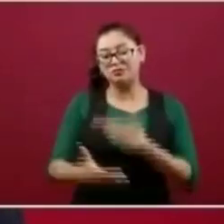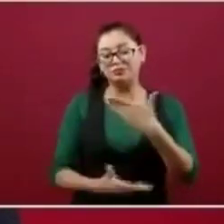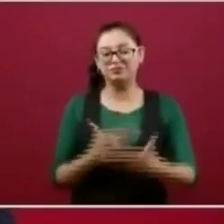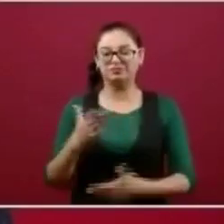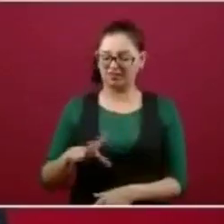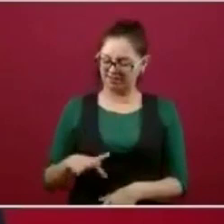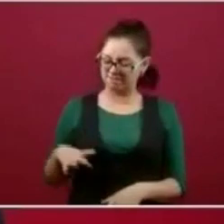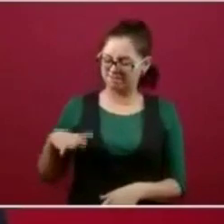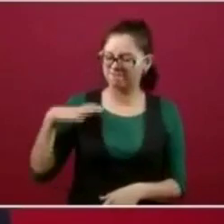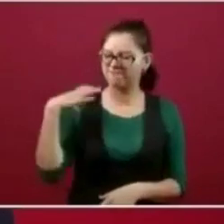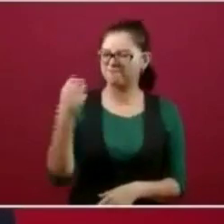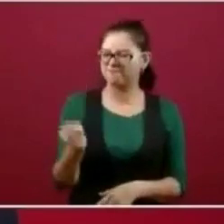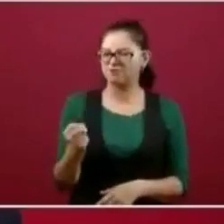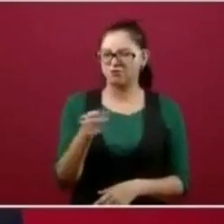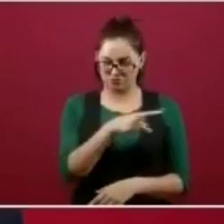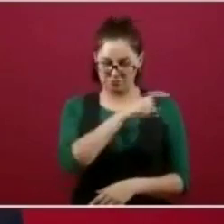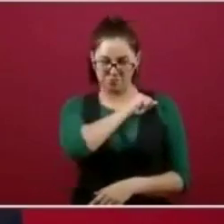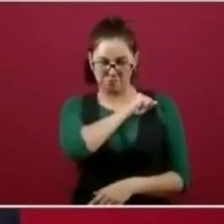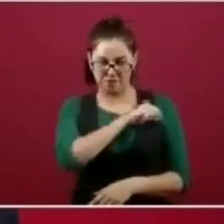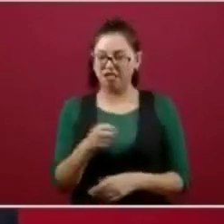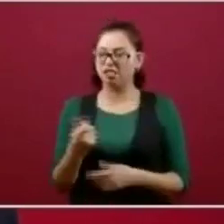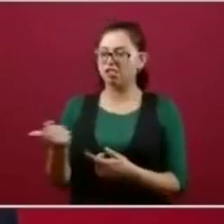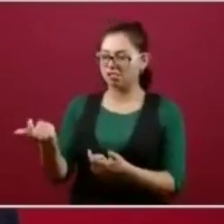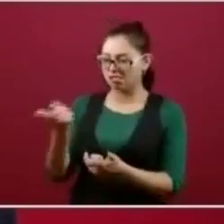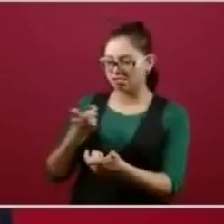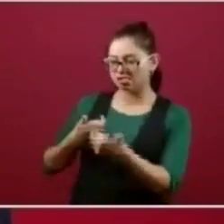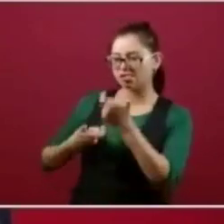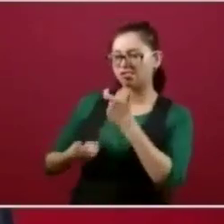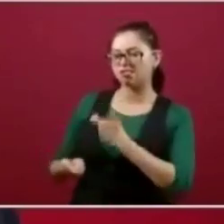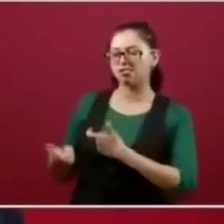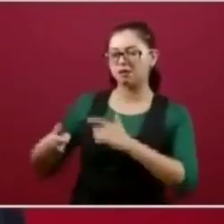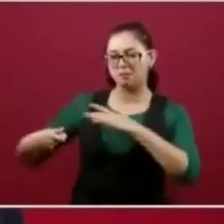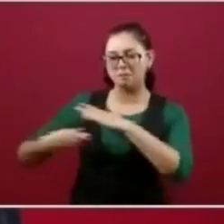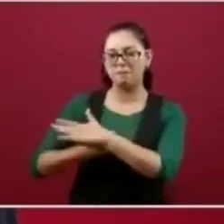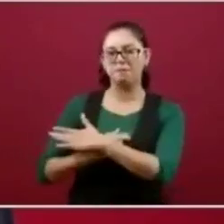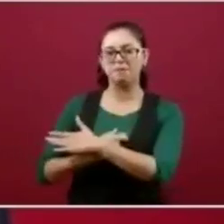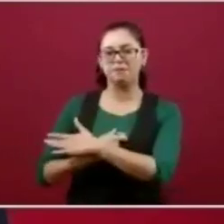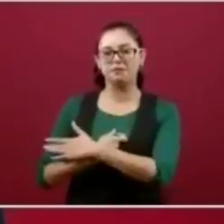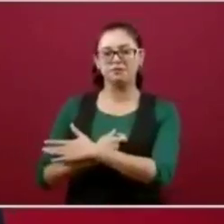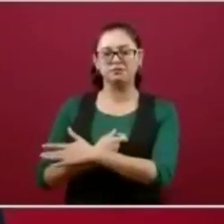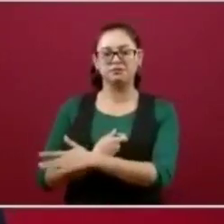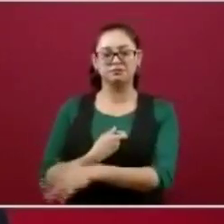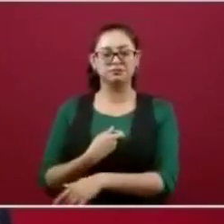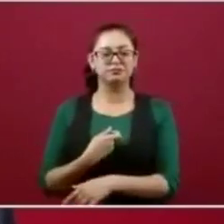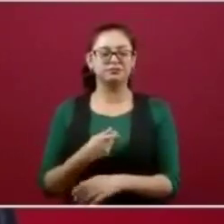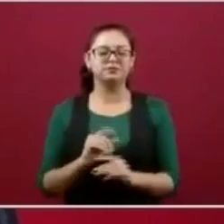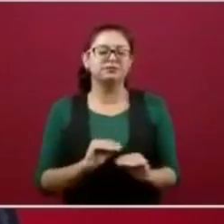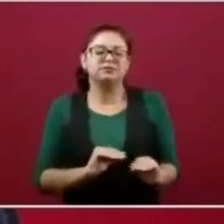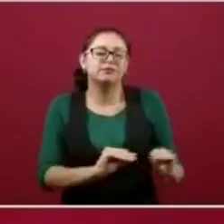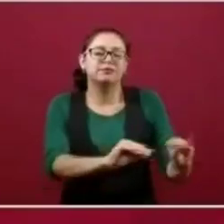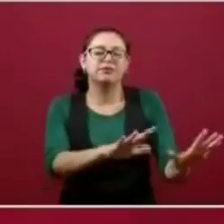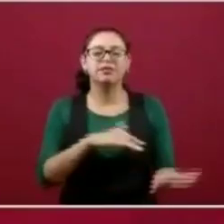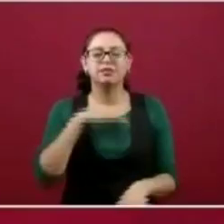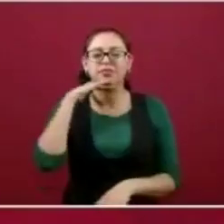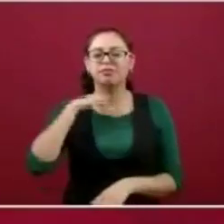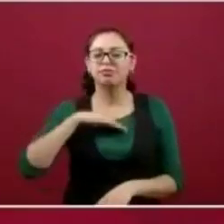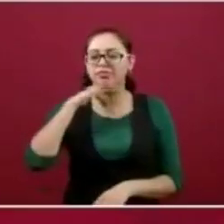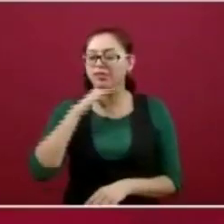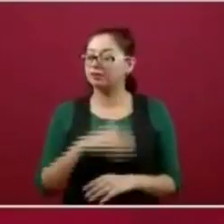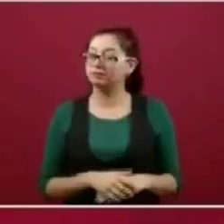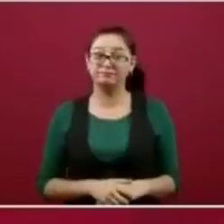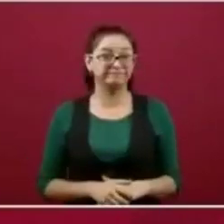los delincuentes, que va a haber tolerancia,